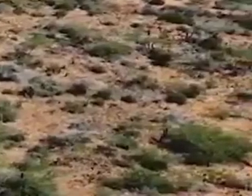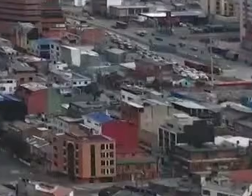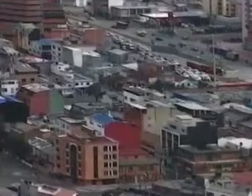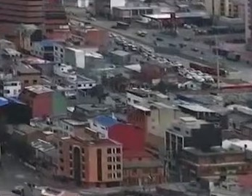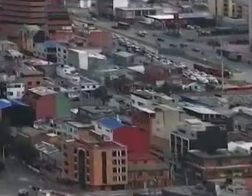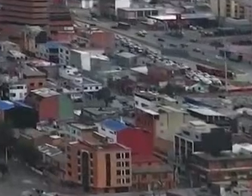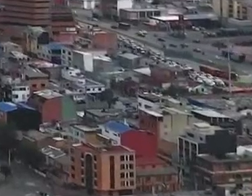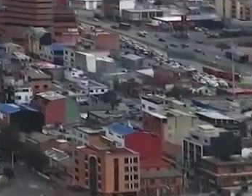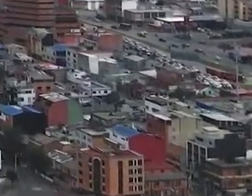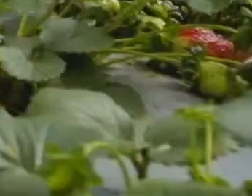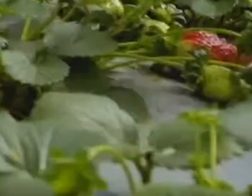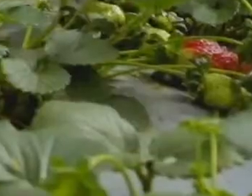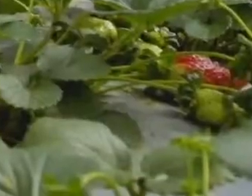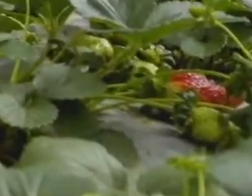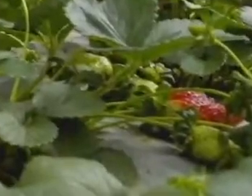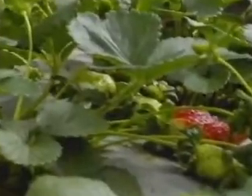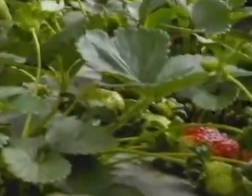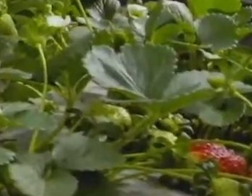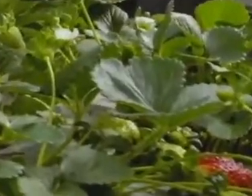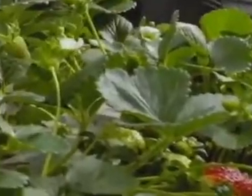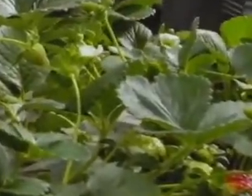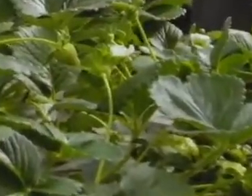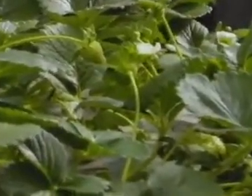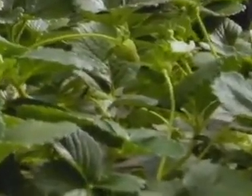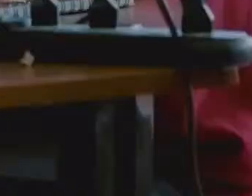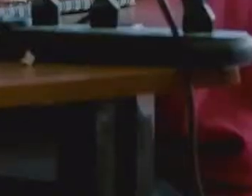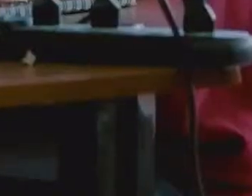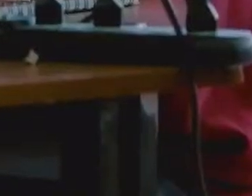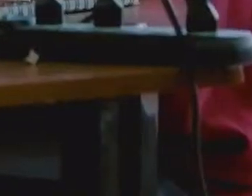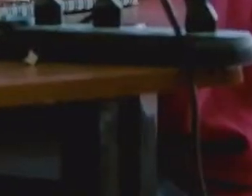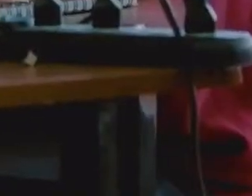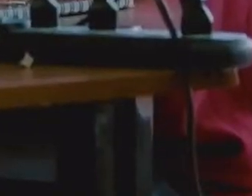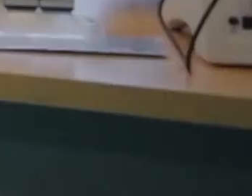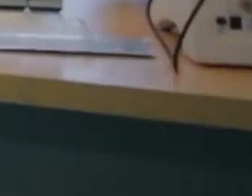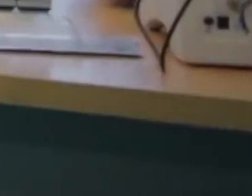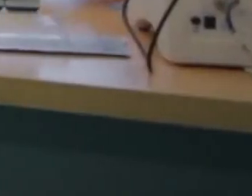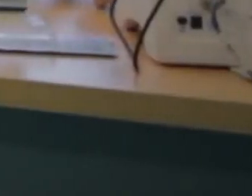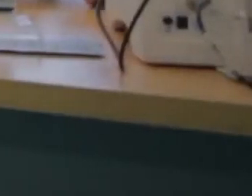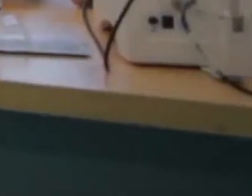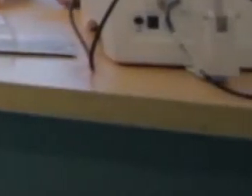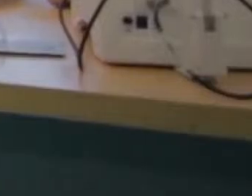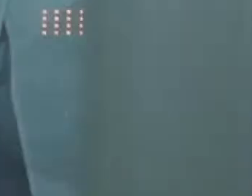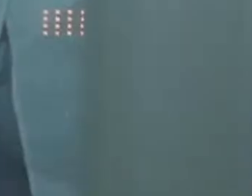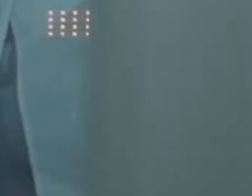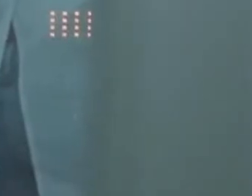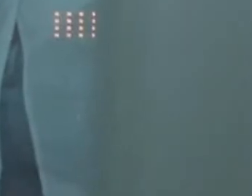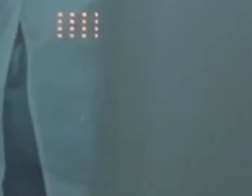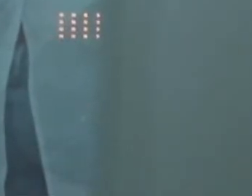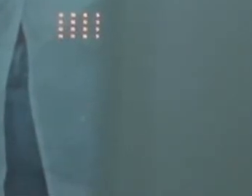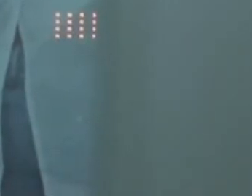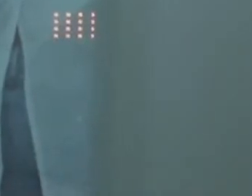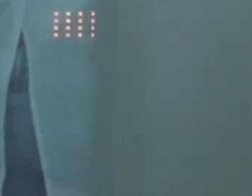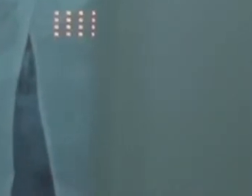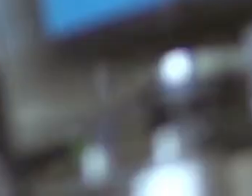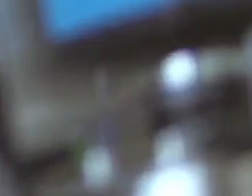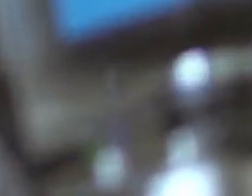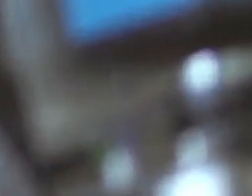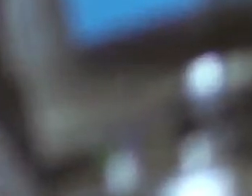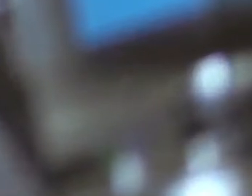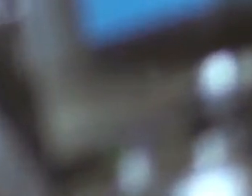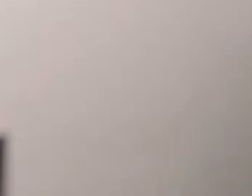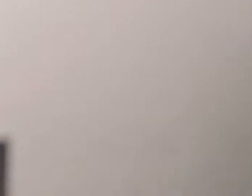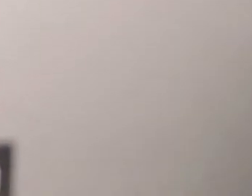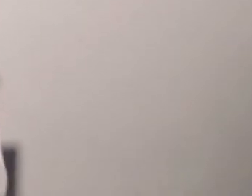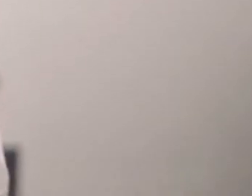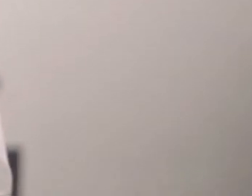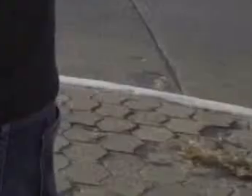Así, se proyecta el futuro de la región mediante la creación de instrumentos innovadores con un enfoque territorial que promueva la productividad